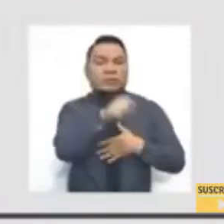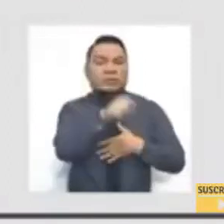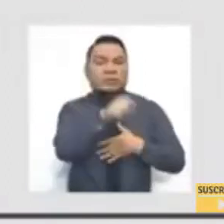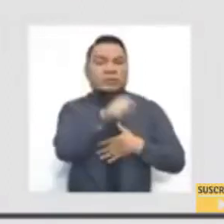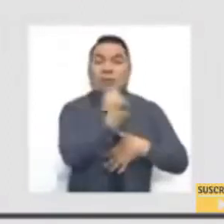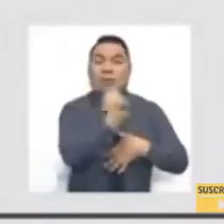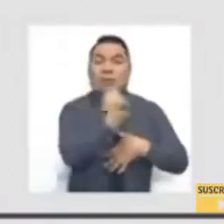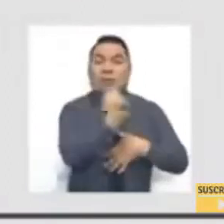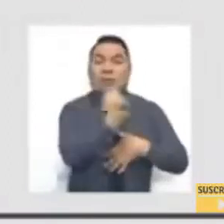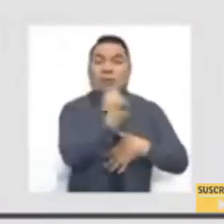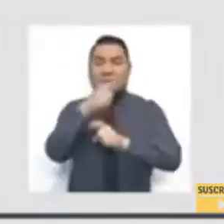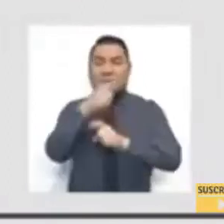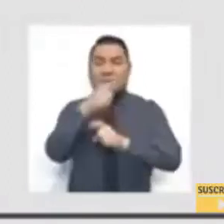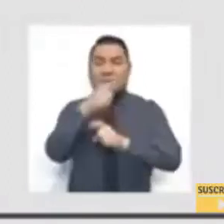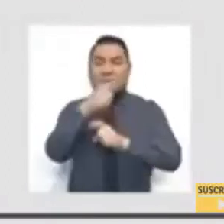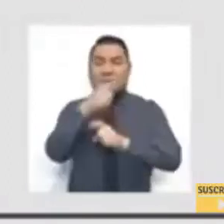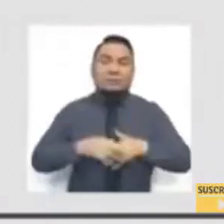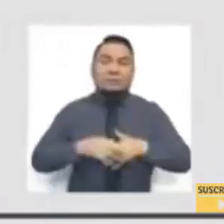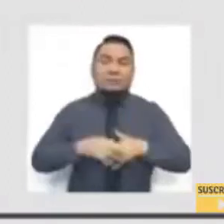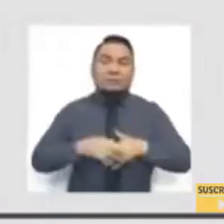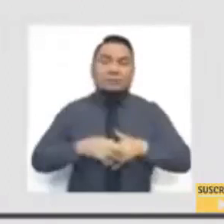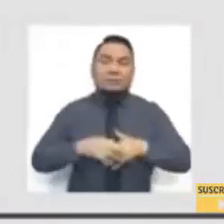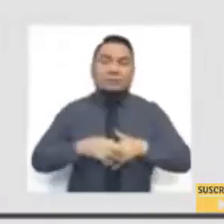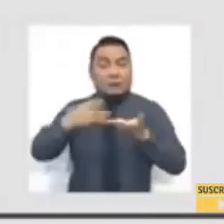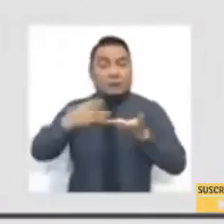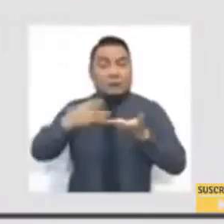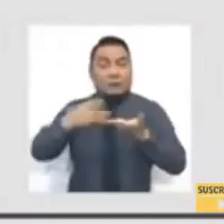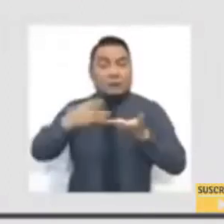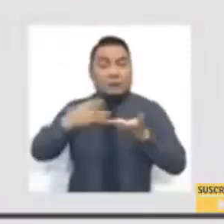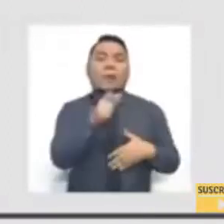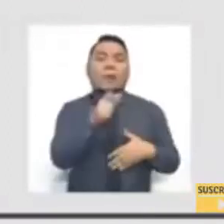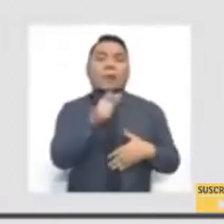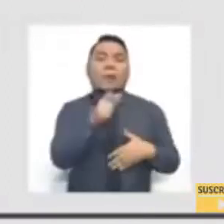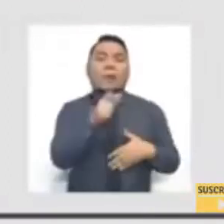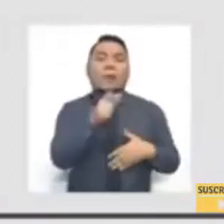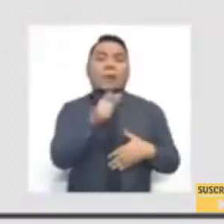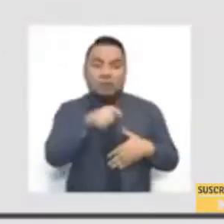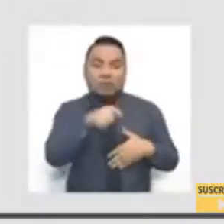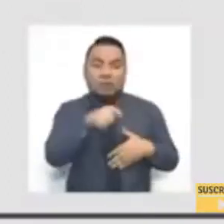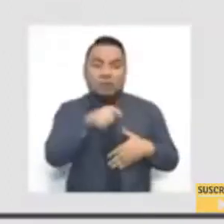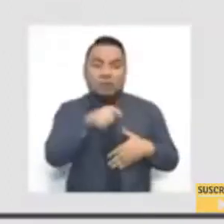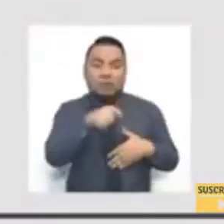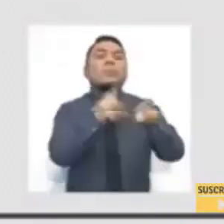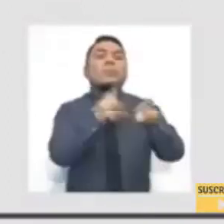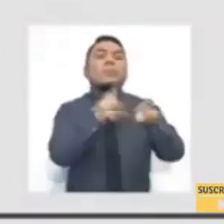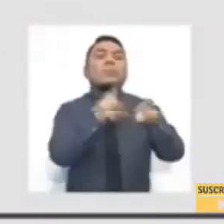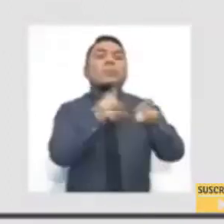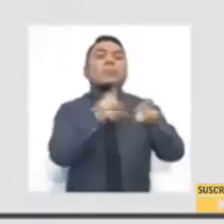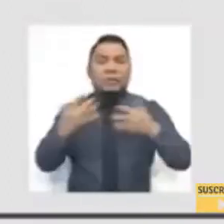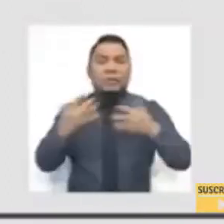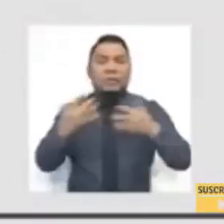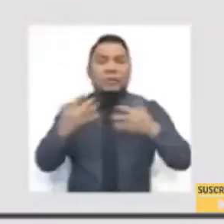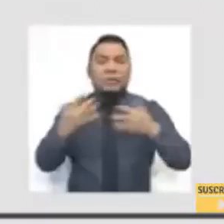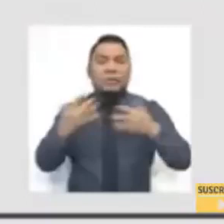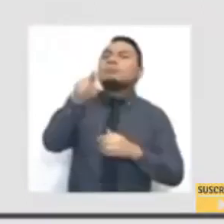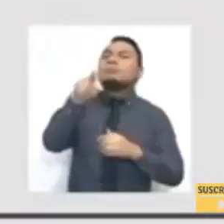tendrá 1 minuto y medio para responder. Luego, un segundo ciudadano o ciudadana tendrá 30 segundos para formular una pregunta a